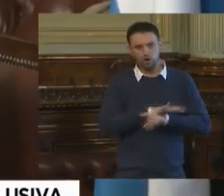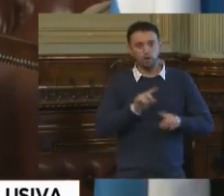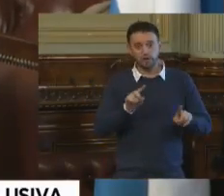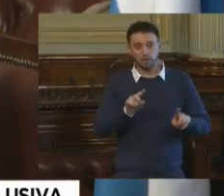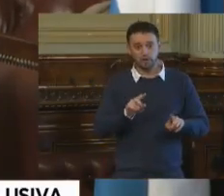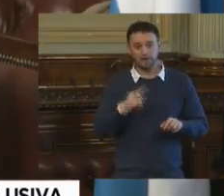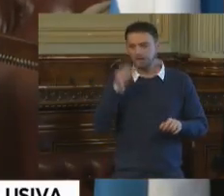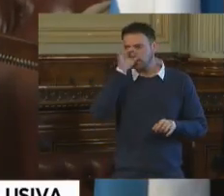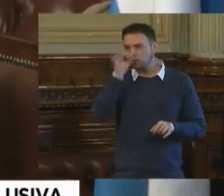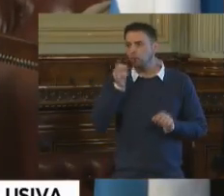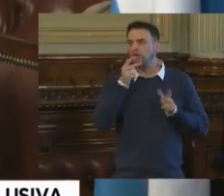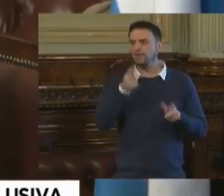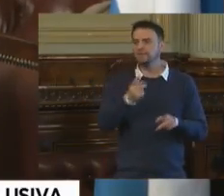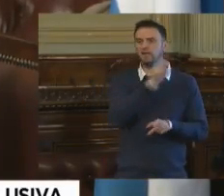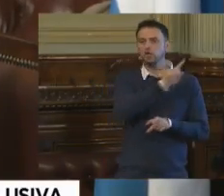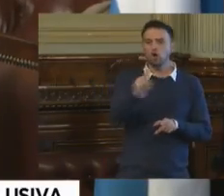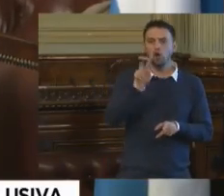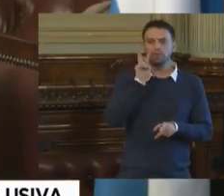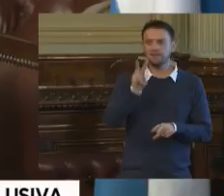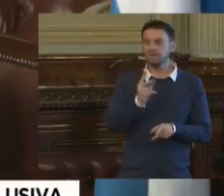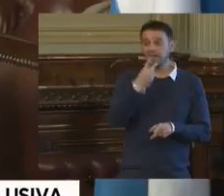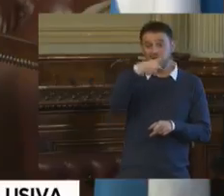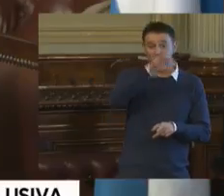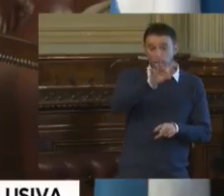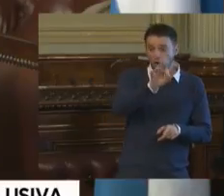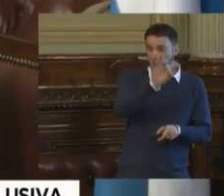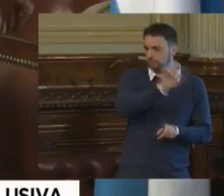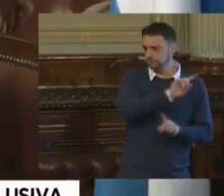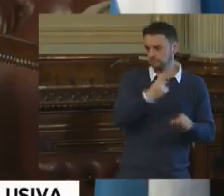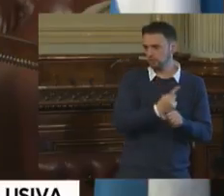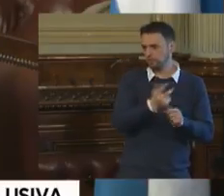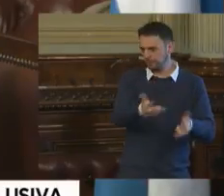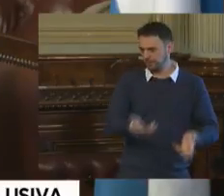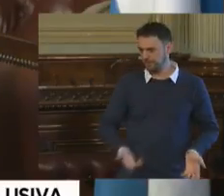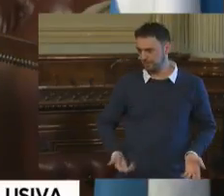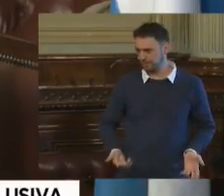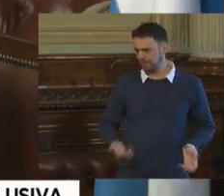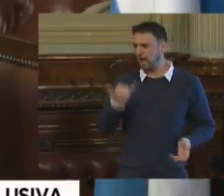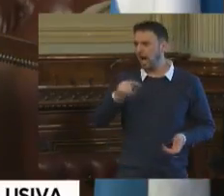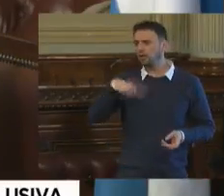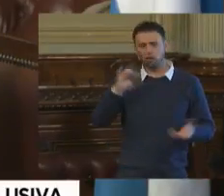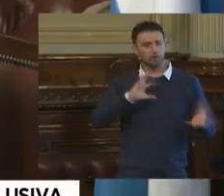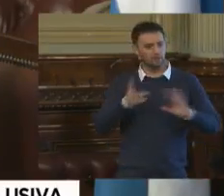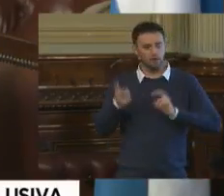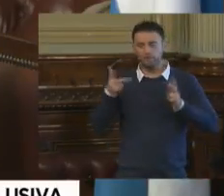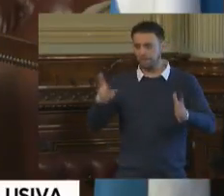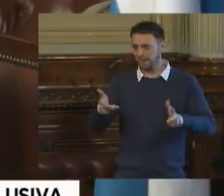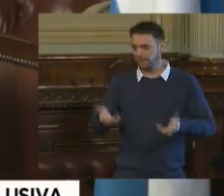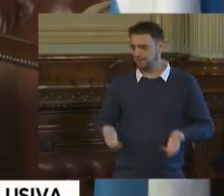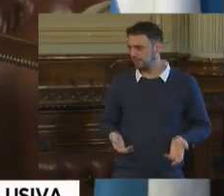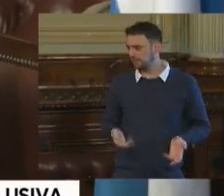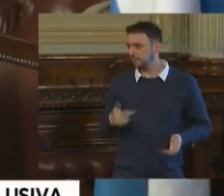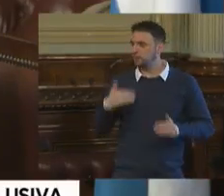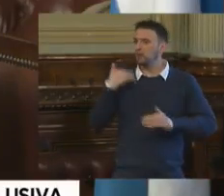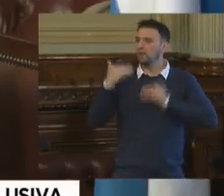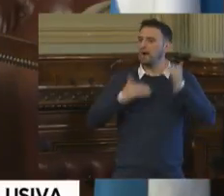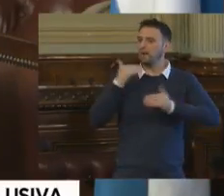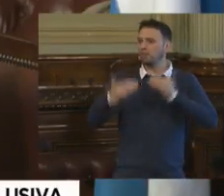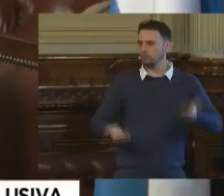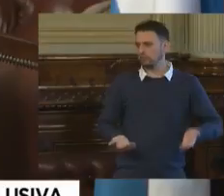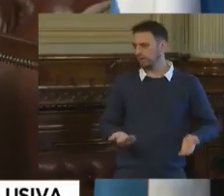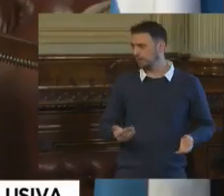equivocarse anteponer siempre la palabra persona existen otras denominaciones y obviamente esto es un concepto que